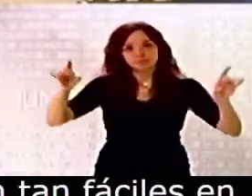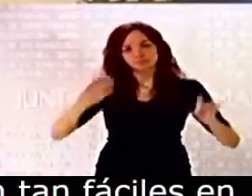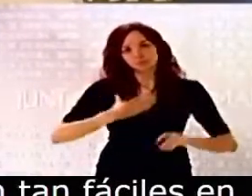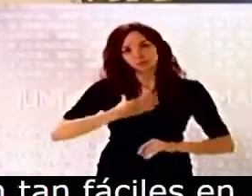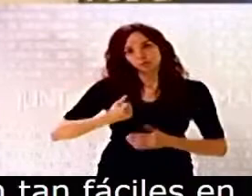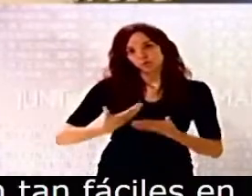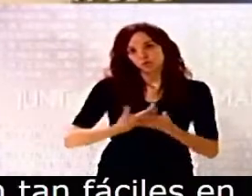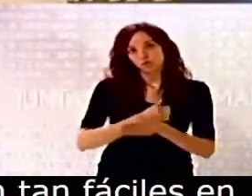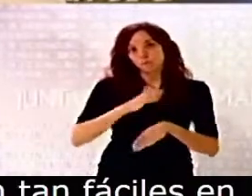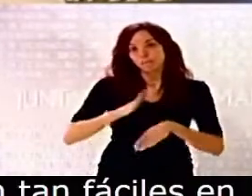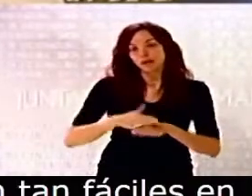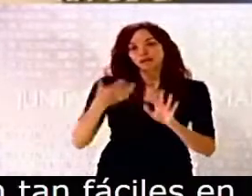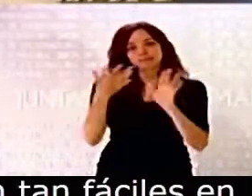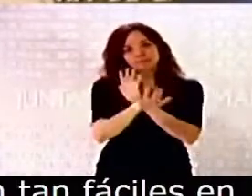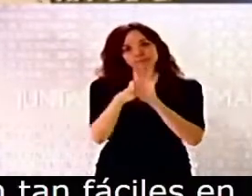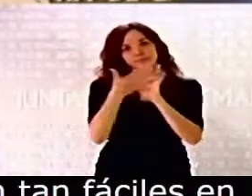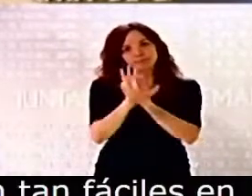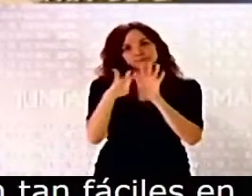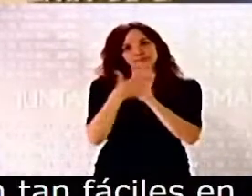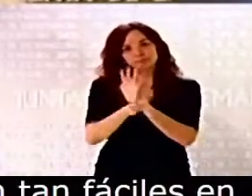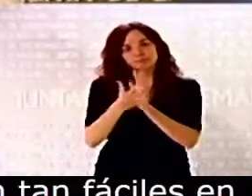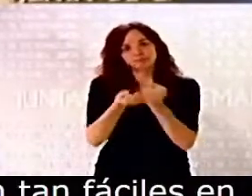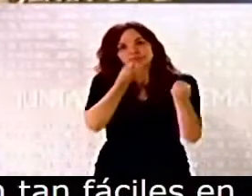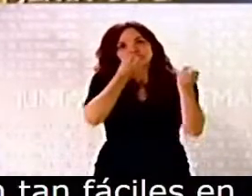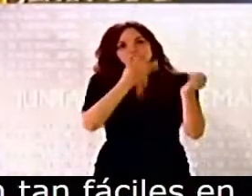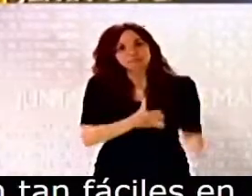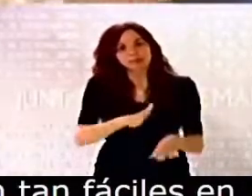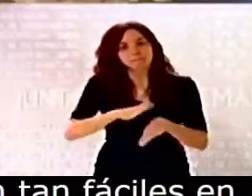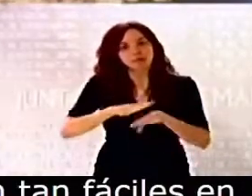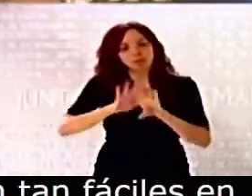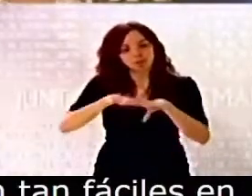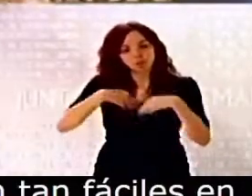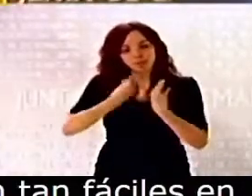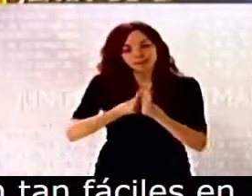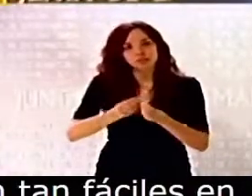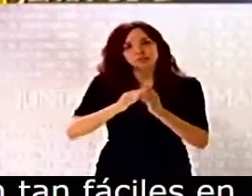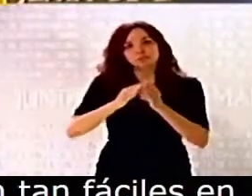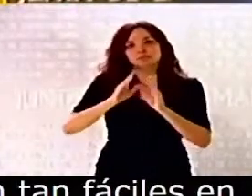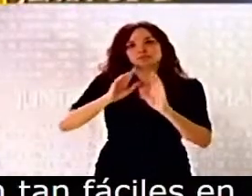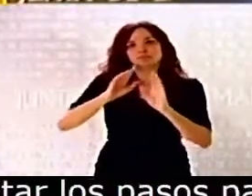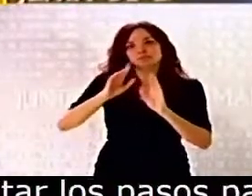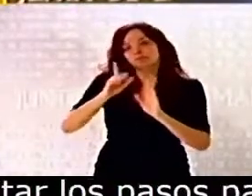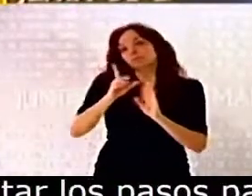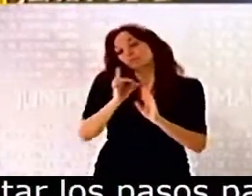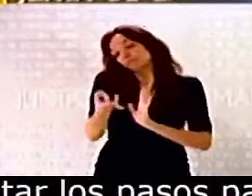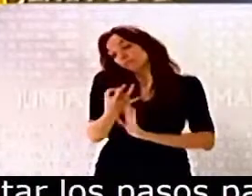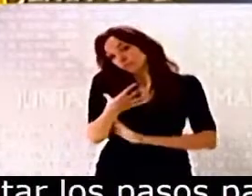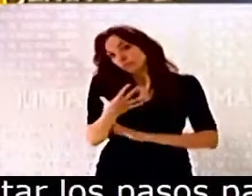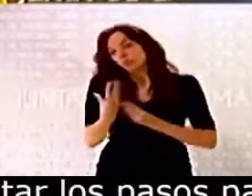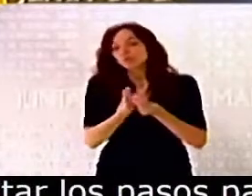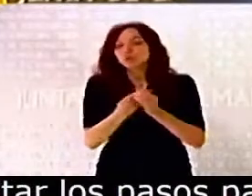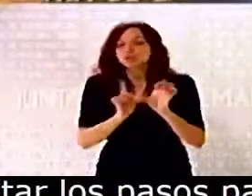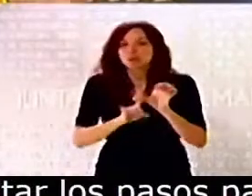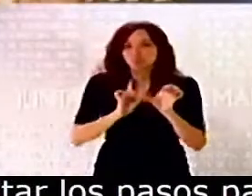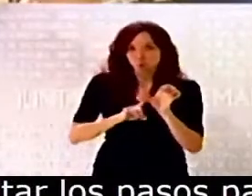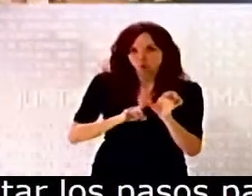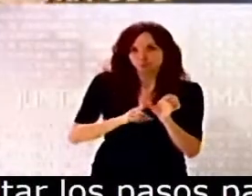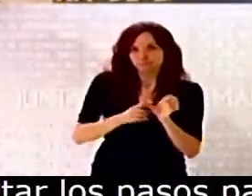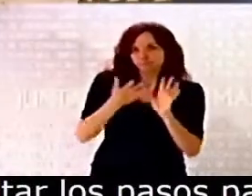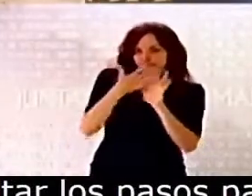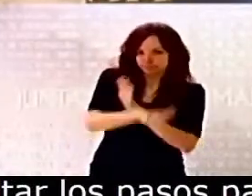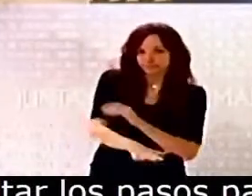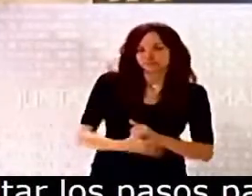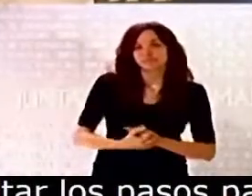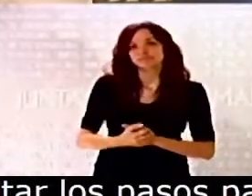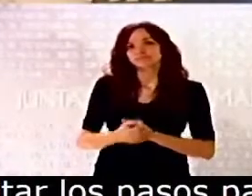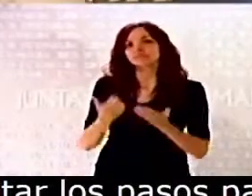para facilitarles los pasos que tienen que dar para cumplimentar la documentación que tienen que devolver a la Junta de Extremadura. Hemos hablado con el